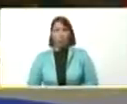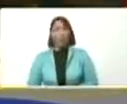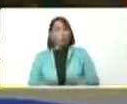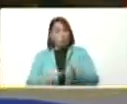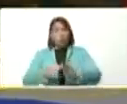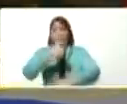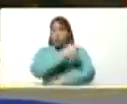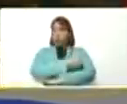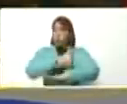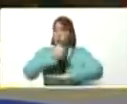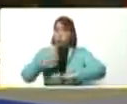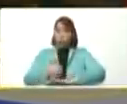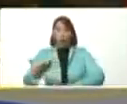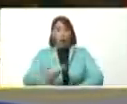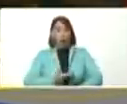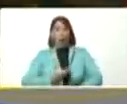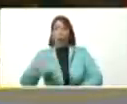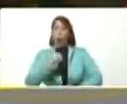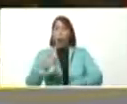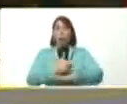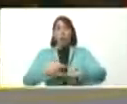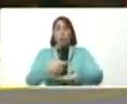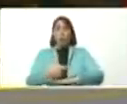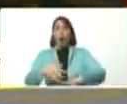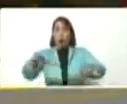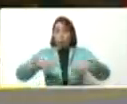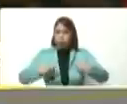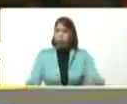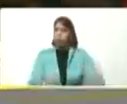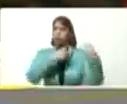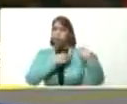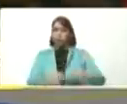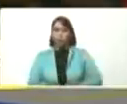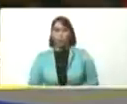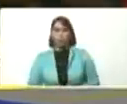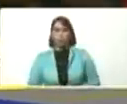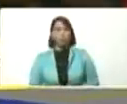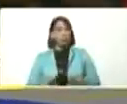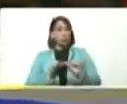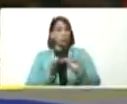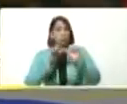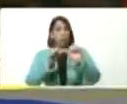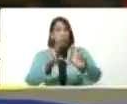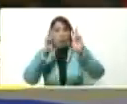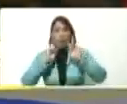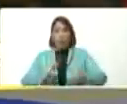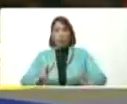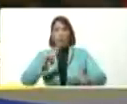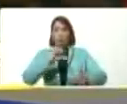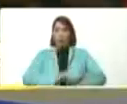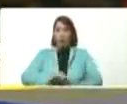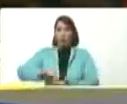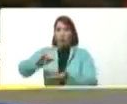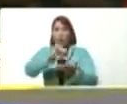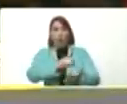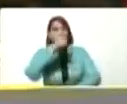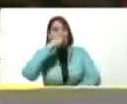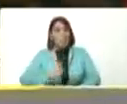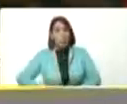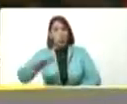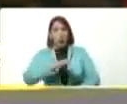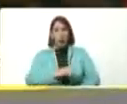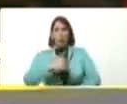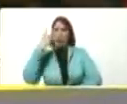autoridad, alcalde, gobernador, asuma su responsabilidad y mantenga limpias ciudades y pueblos. Mantenga